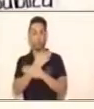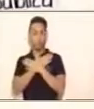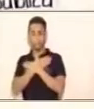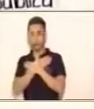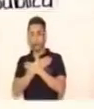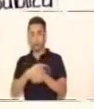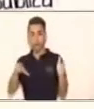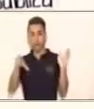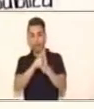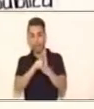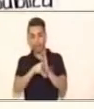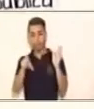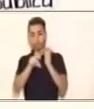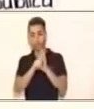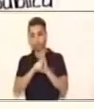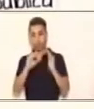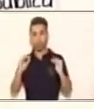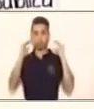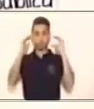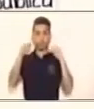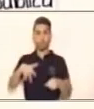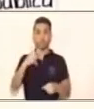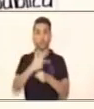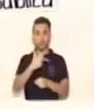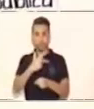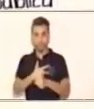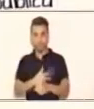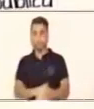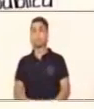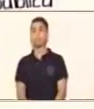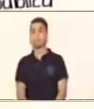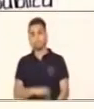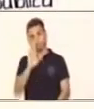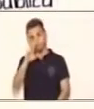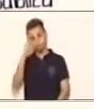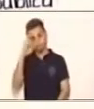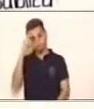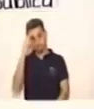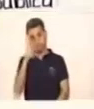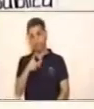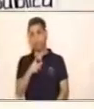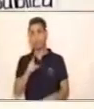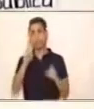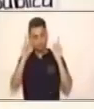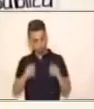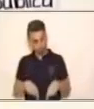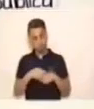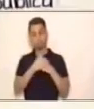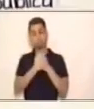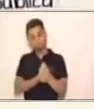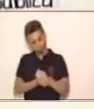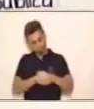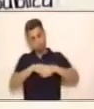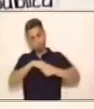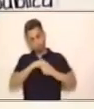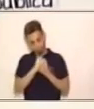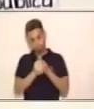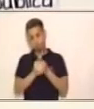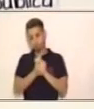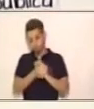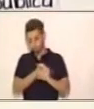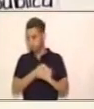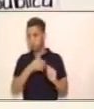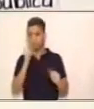Constitución Política de la República de Guatemala, ¿verdad? Te recordamos que laves constantemente tus manos